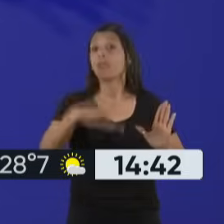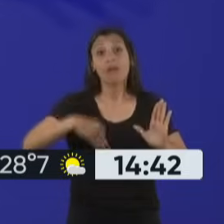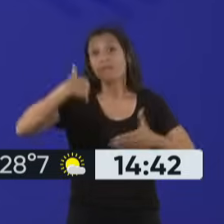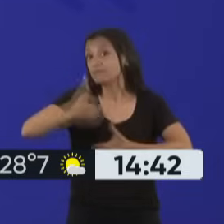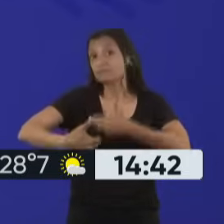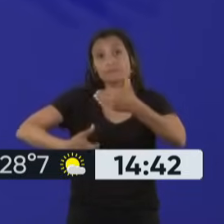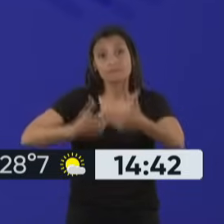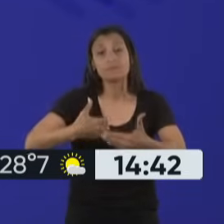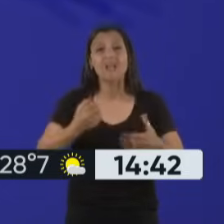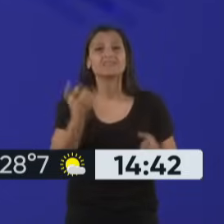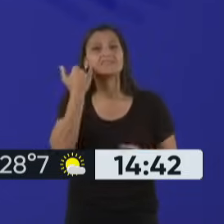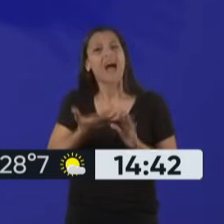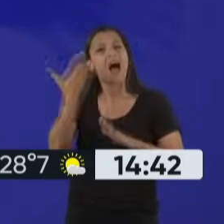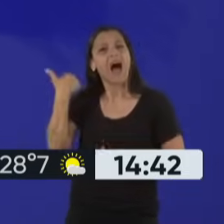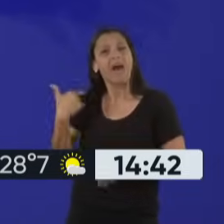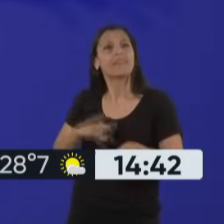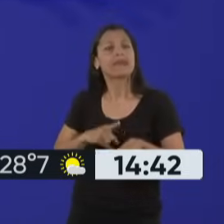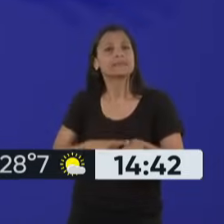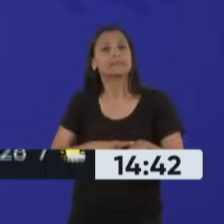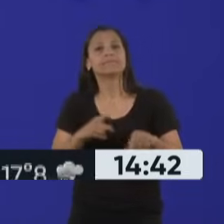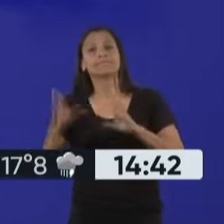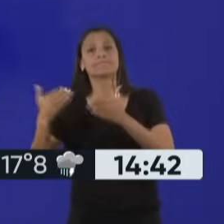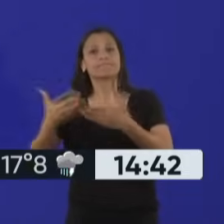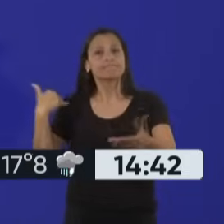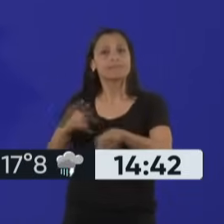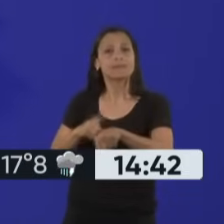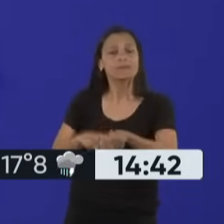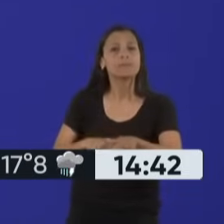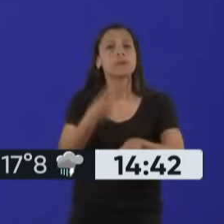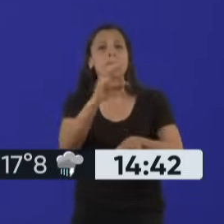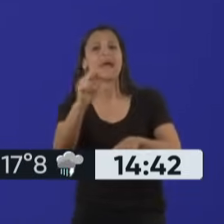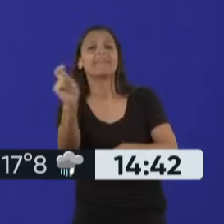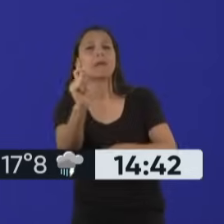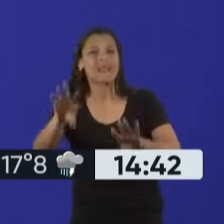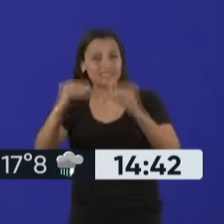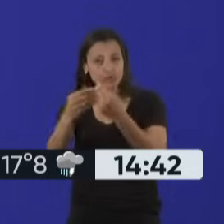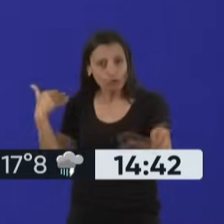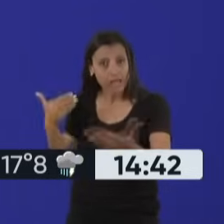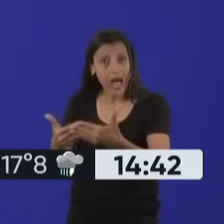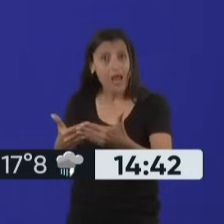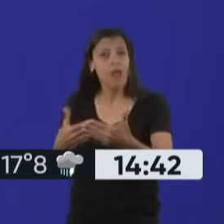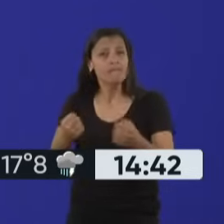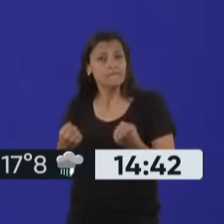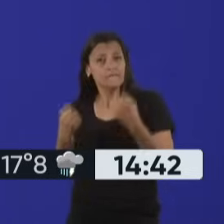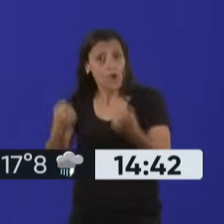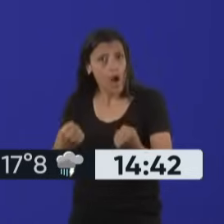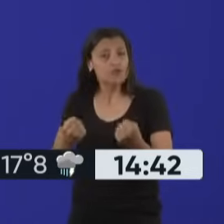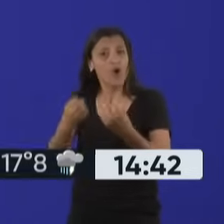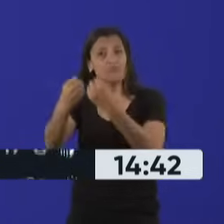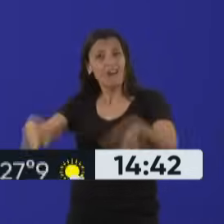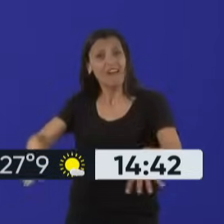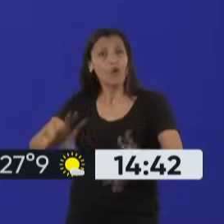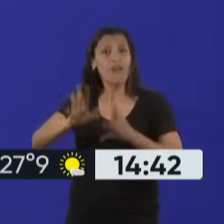ese esfuerzo que acabamos de hacer durante estos casi 20 meses, que valgan la pena, hay que seguir